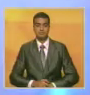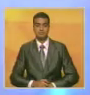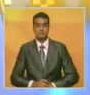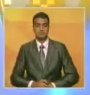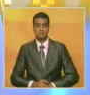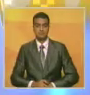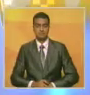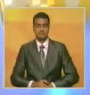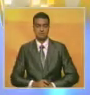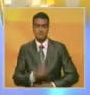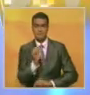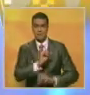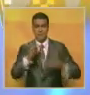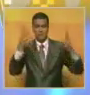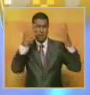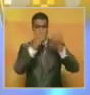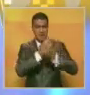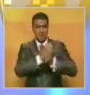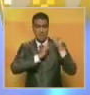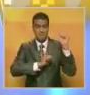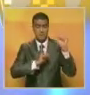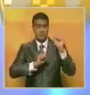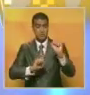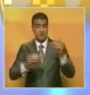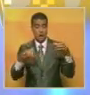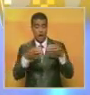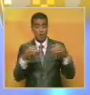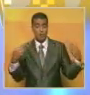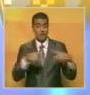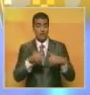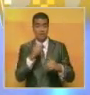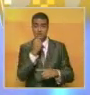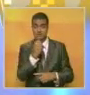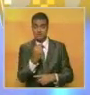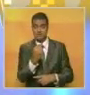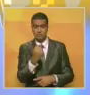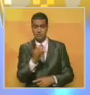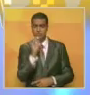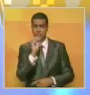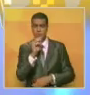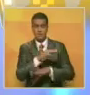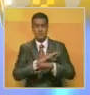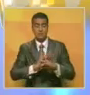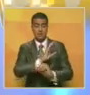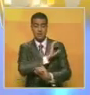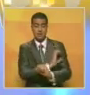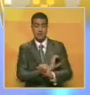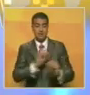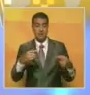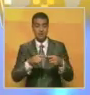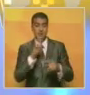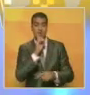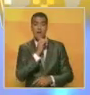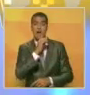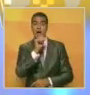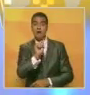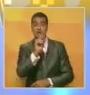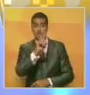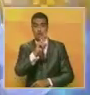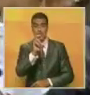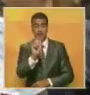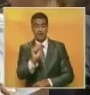el comité de afectados por los apagones protestó en las afueras de corpoelec exigiendo una audiencia con el ministro de energía eléctrica al Rodríguez sarque